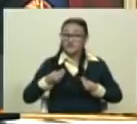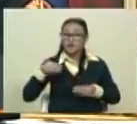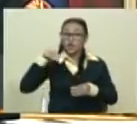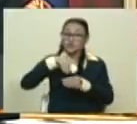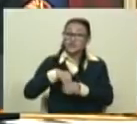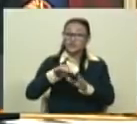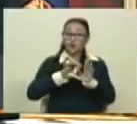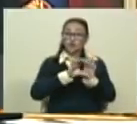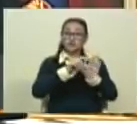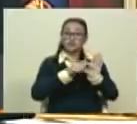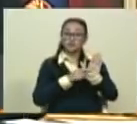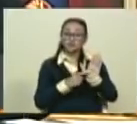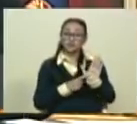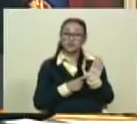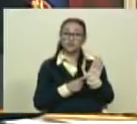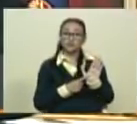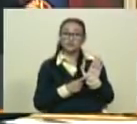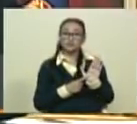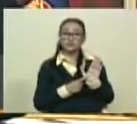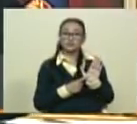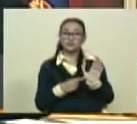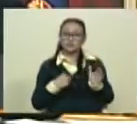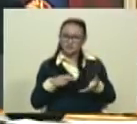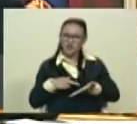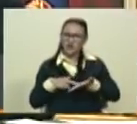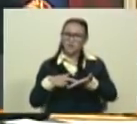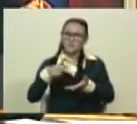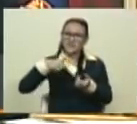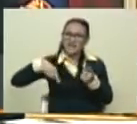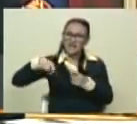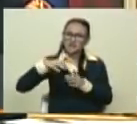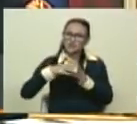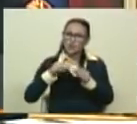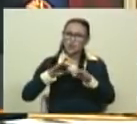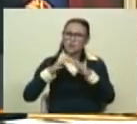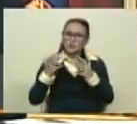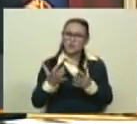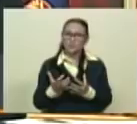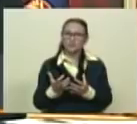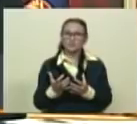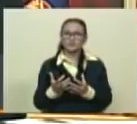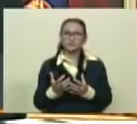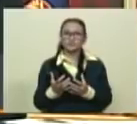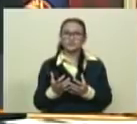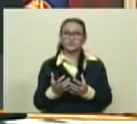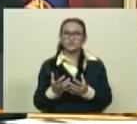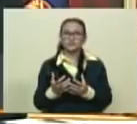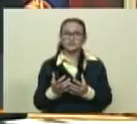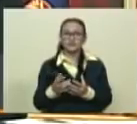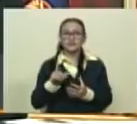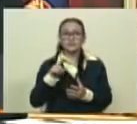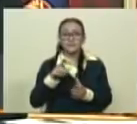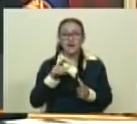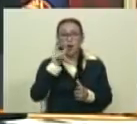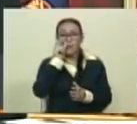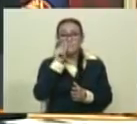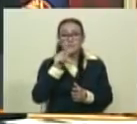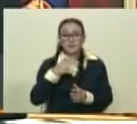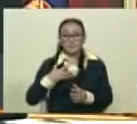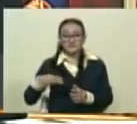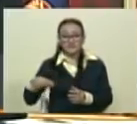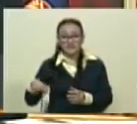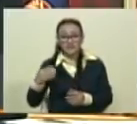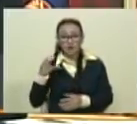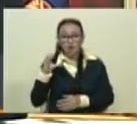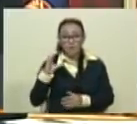constitución. Yo le recomendaría a todo el mundo, incluyendo a Santos,